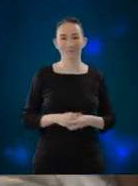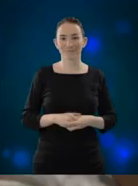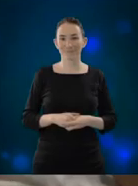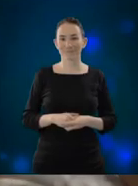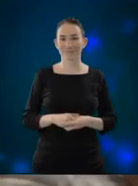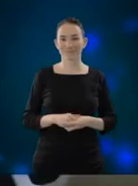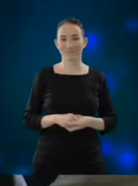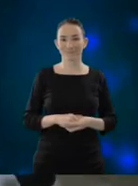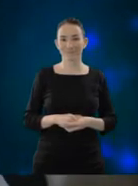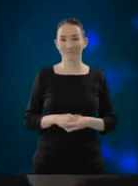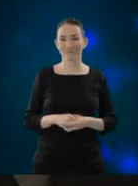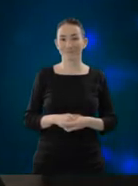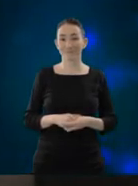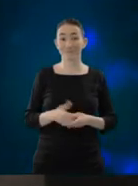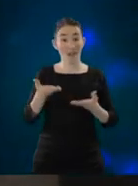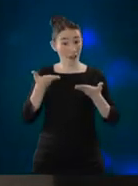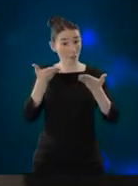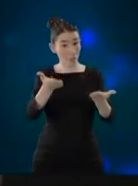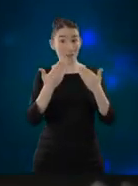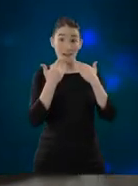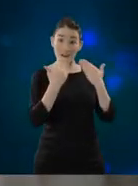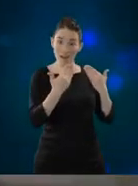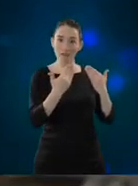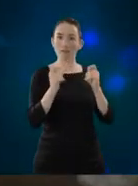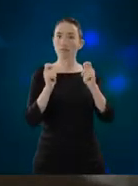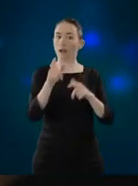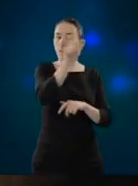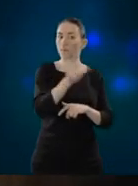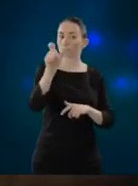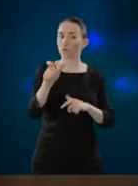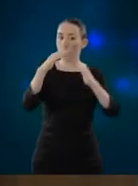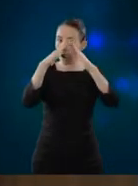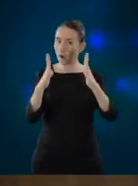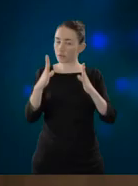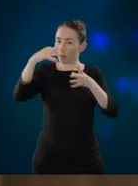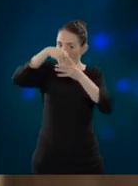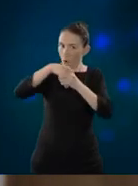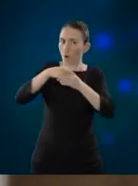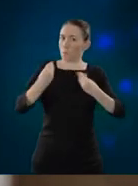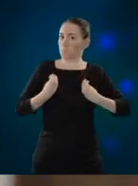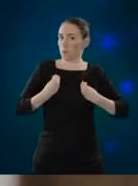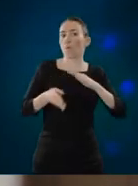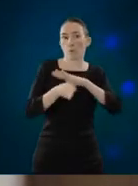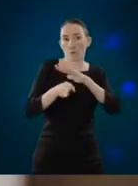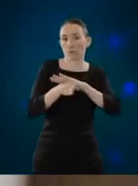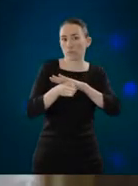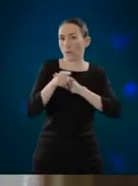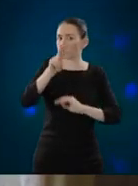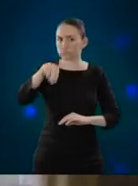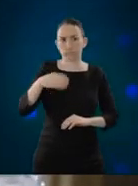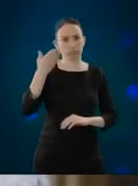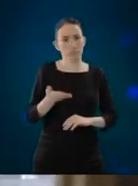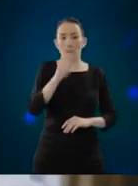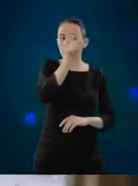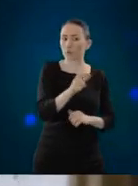Todo esto para que puedan seguir viviendo en sus propias casas, lo que es muy importante tanto para las personas